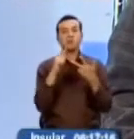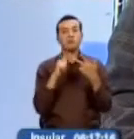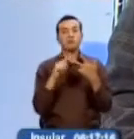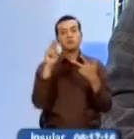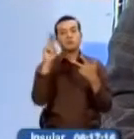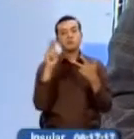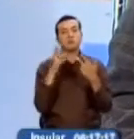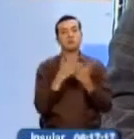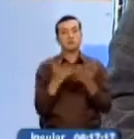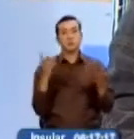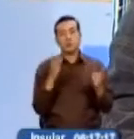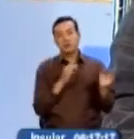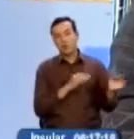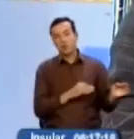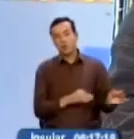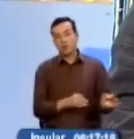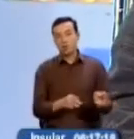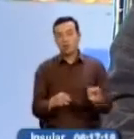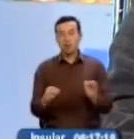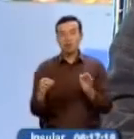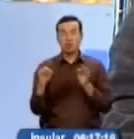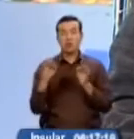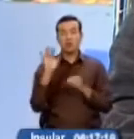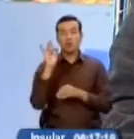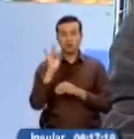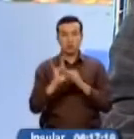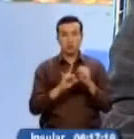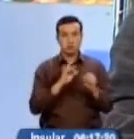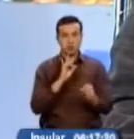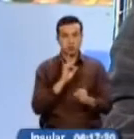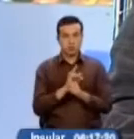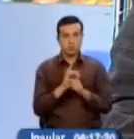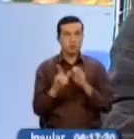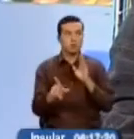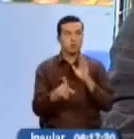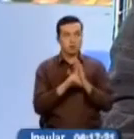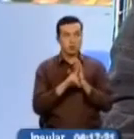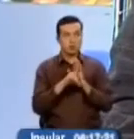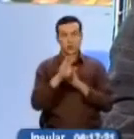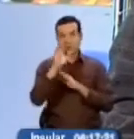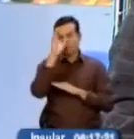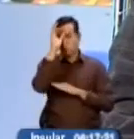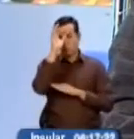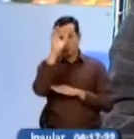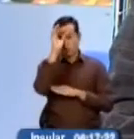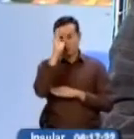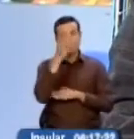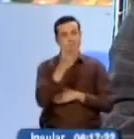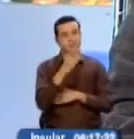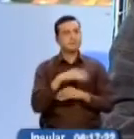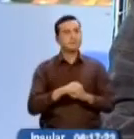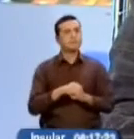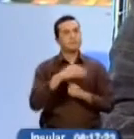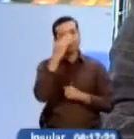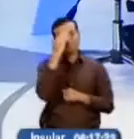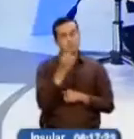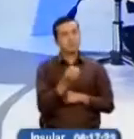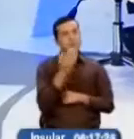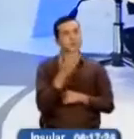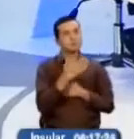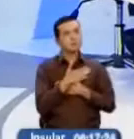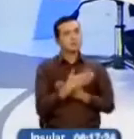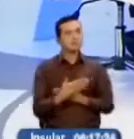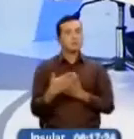que ha demorado si no me equivoco 8 años la ley de cultura se administró buenos días bienvenidos